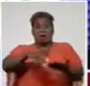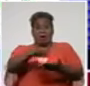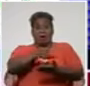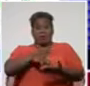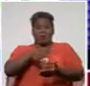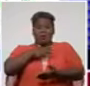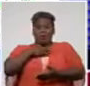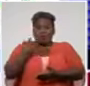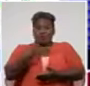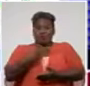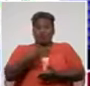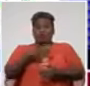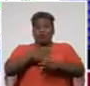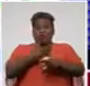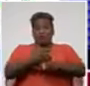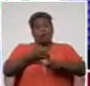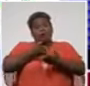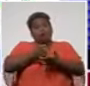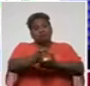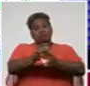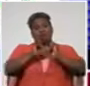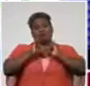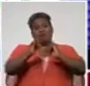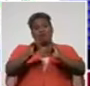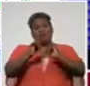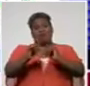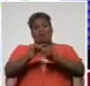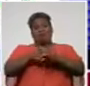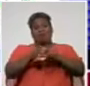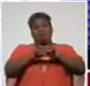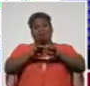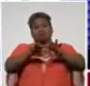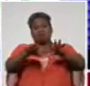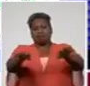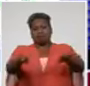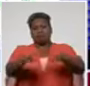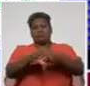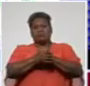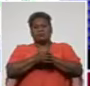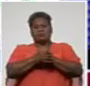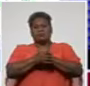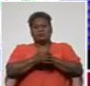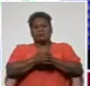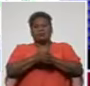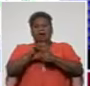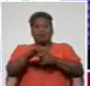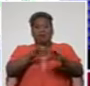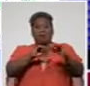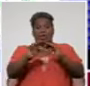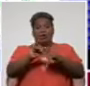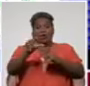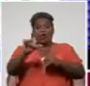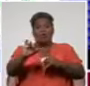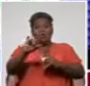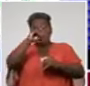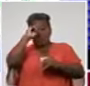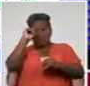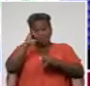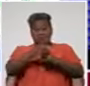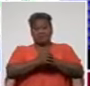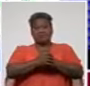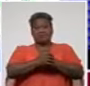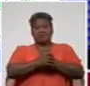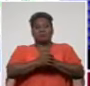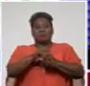nuestros espacios informativos de esas imágenes que usted nos haga llegar a través de las redes sociales. Sigo conversando con Luis Carlos Góngora Domínguez, que